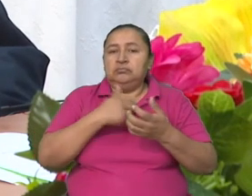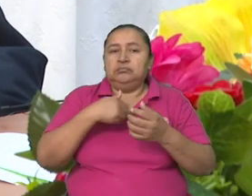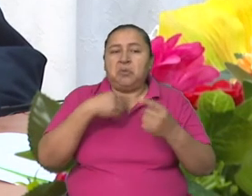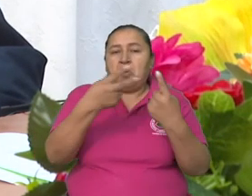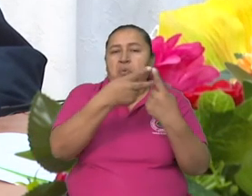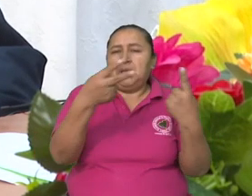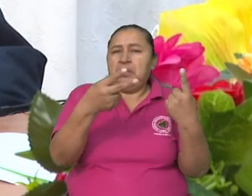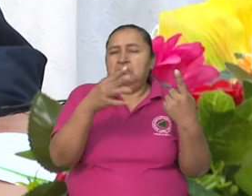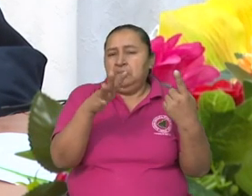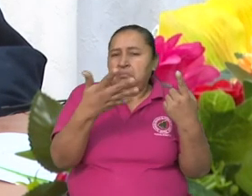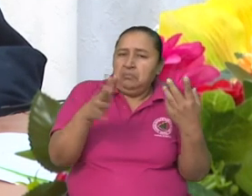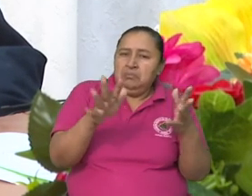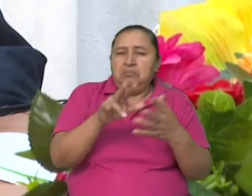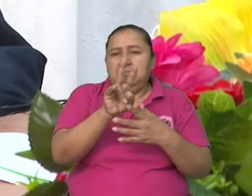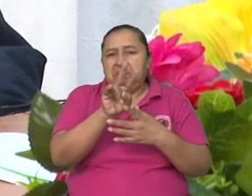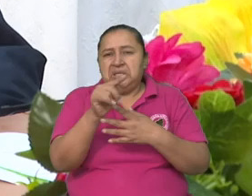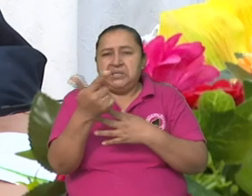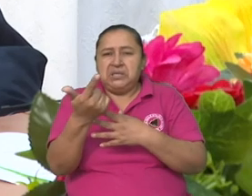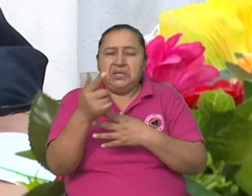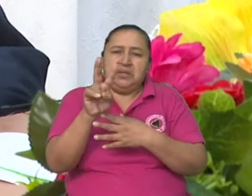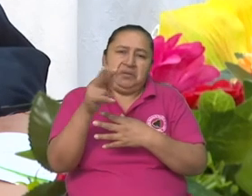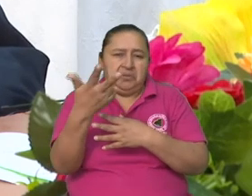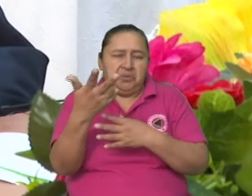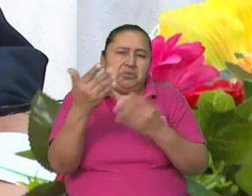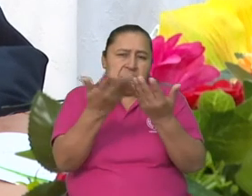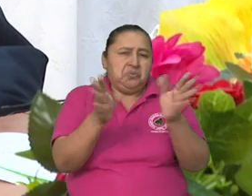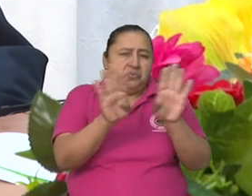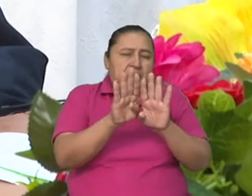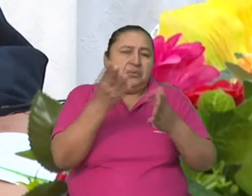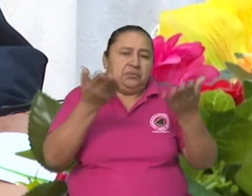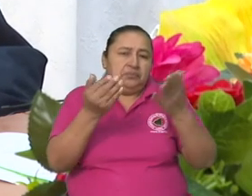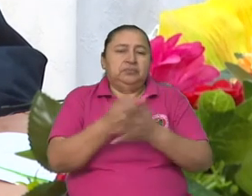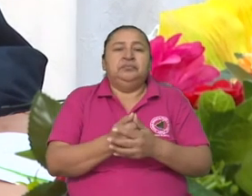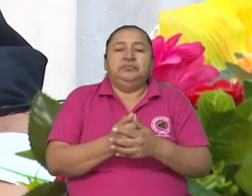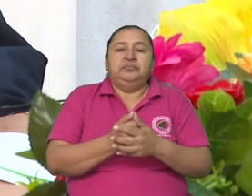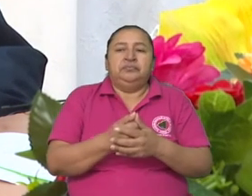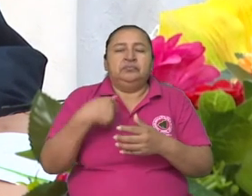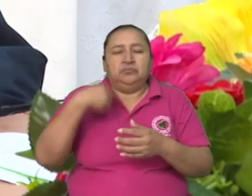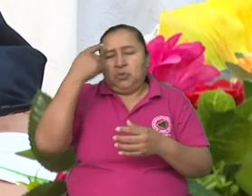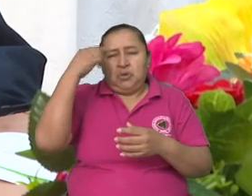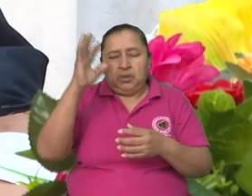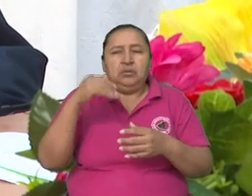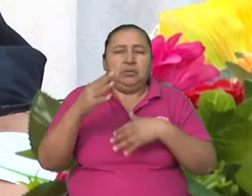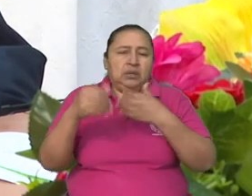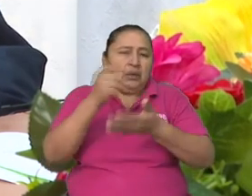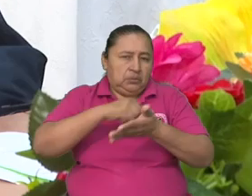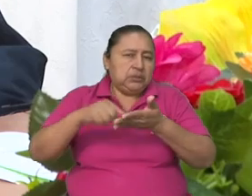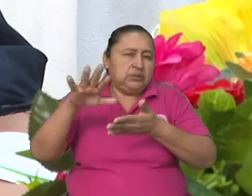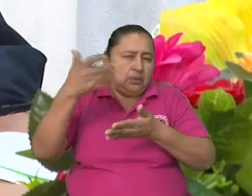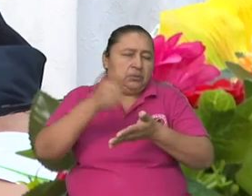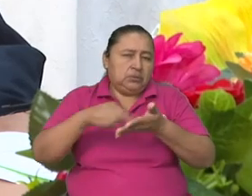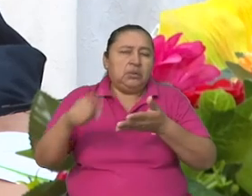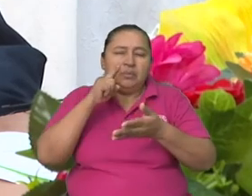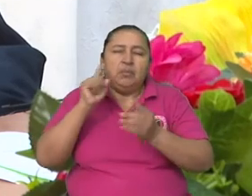hotelito ahí de unas 27, 28 habitaciones. Creo que la próxima semana vamos a ir por allá a ver, y